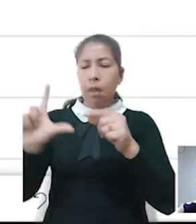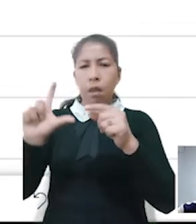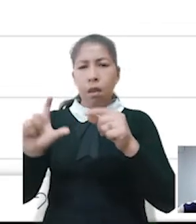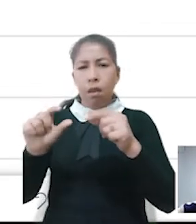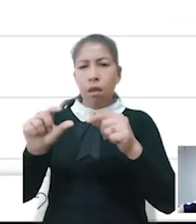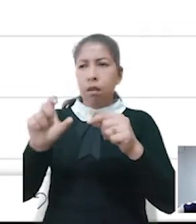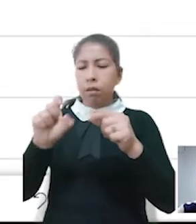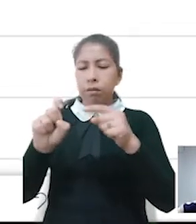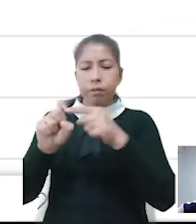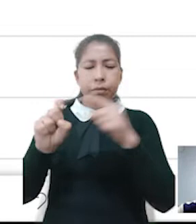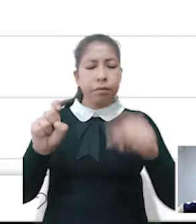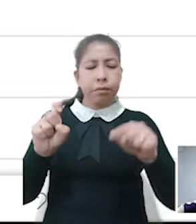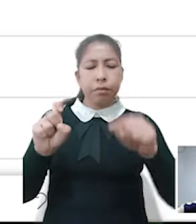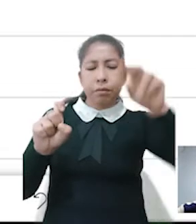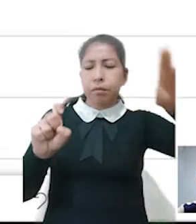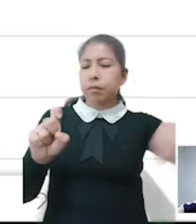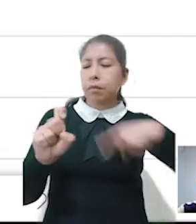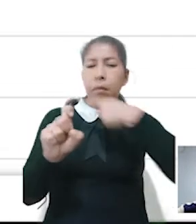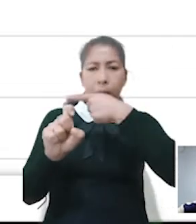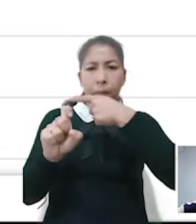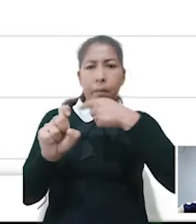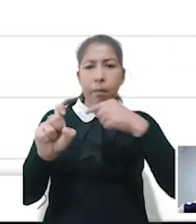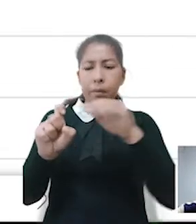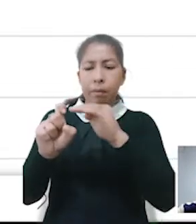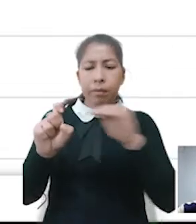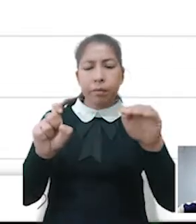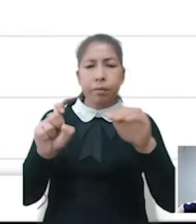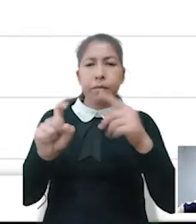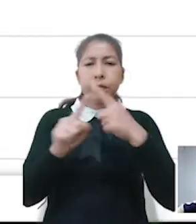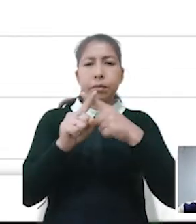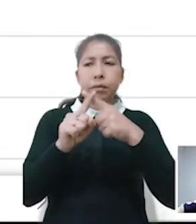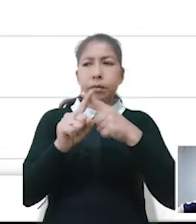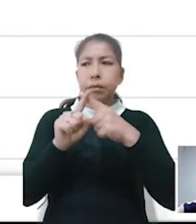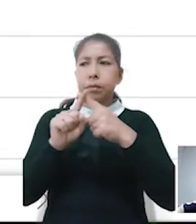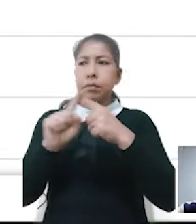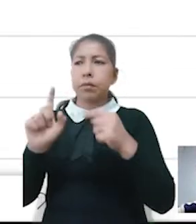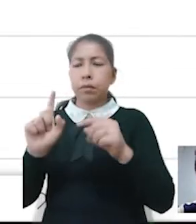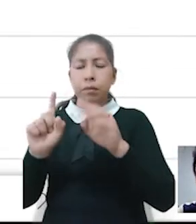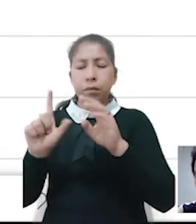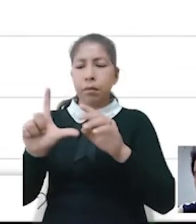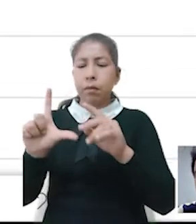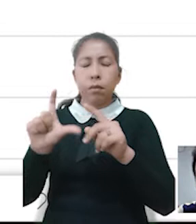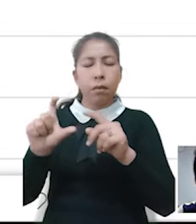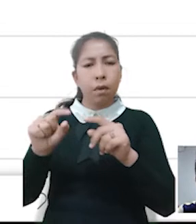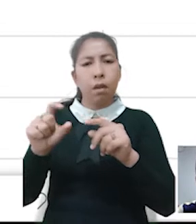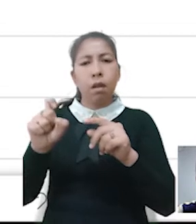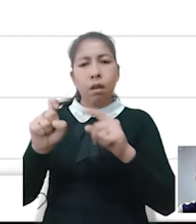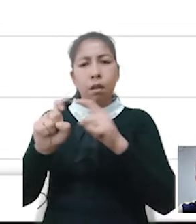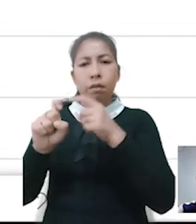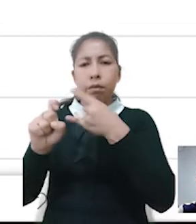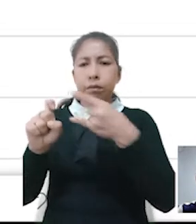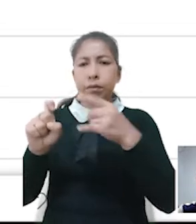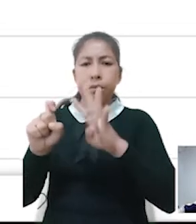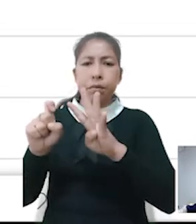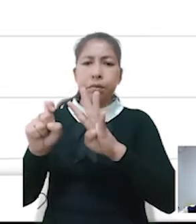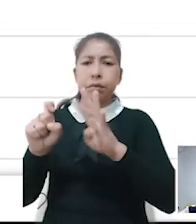3/5 multiplicado por el seno del ángulo agudo, 48 grados 12 minutos. De esta manera dejamos despejado